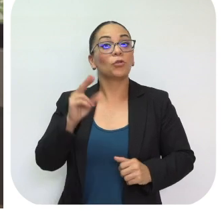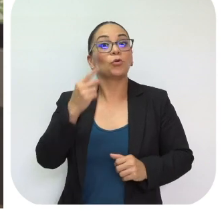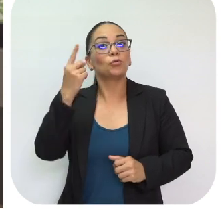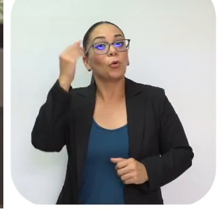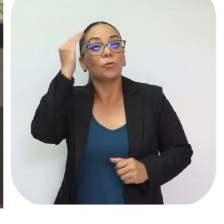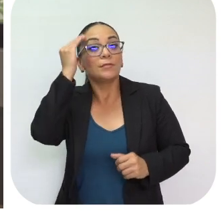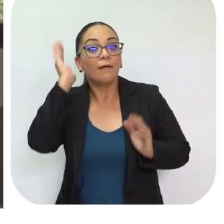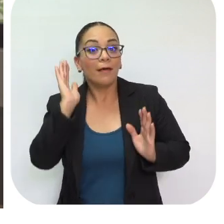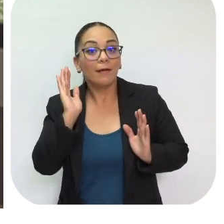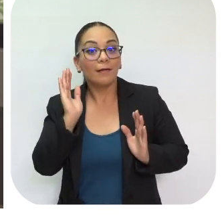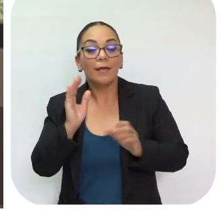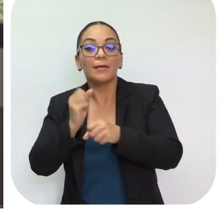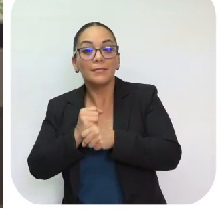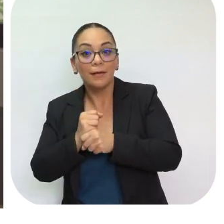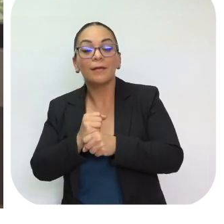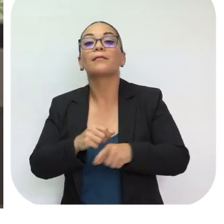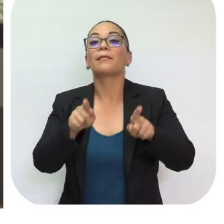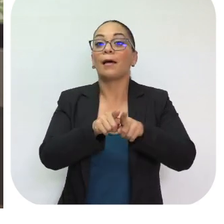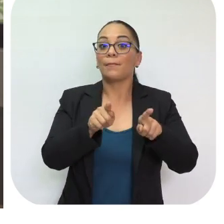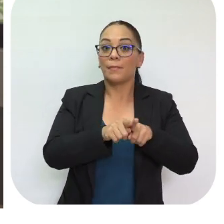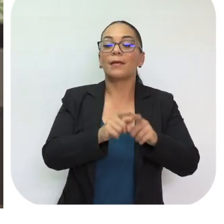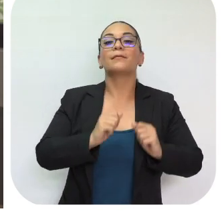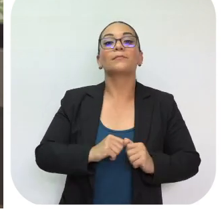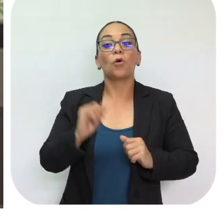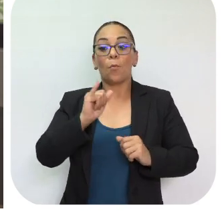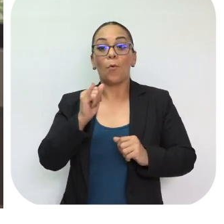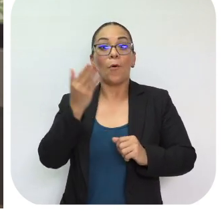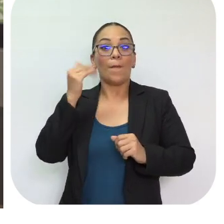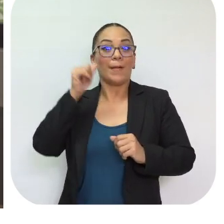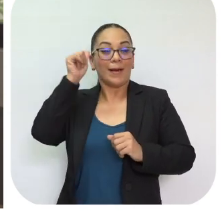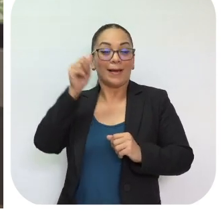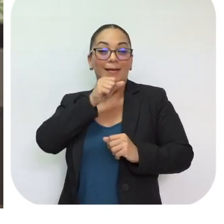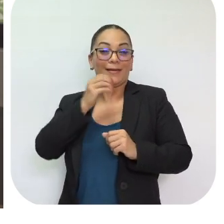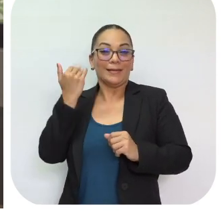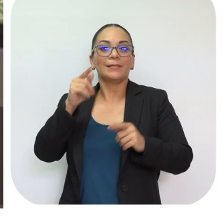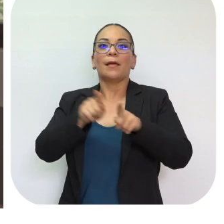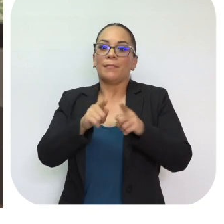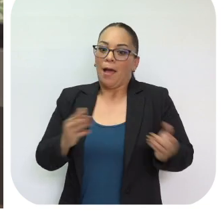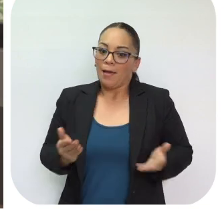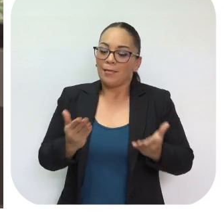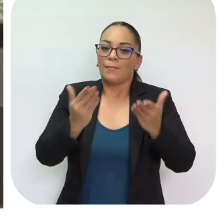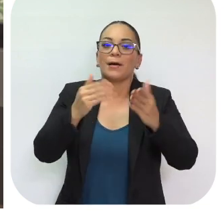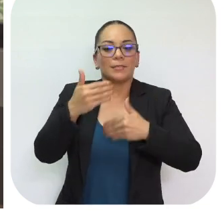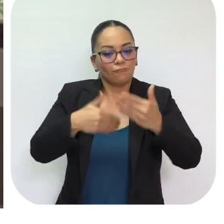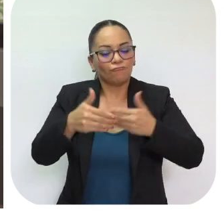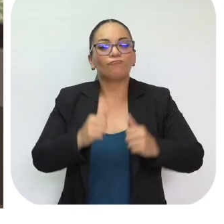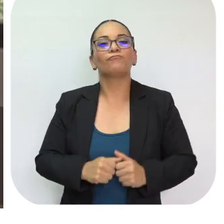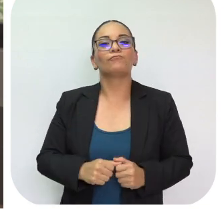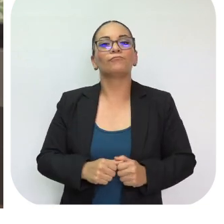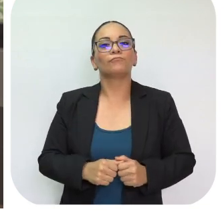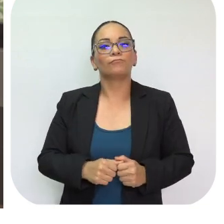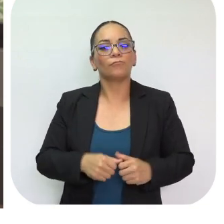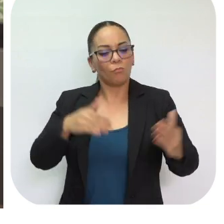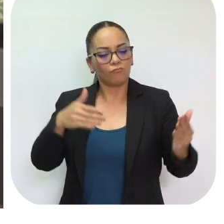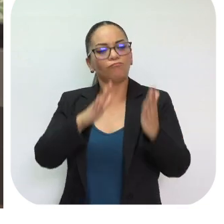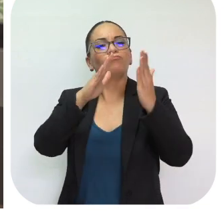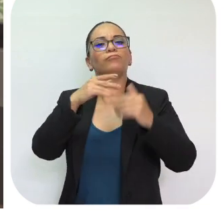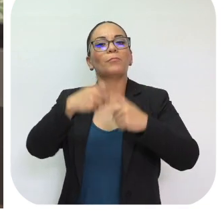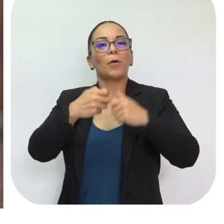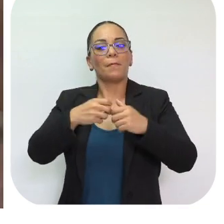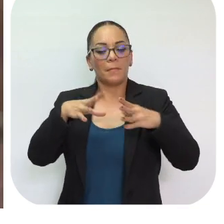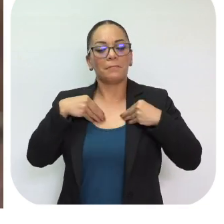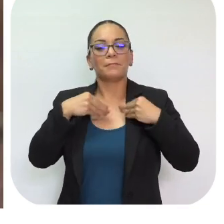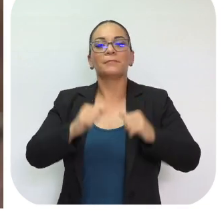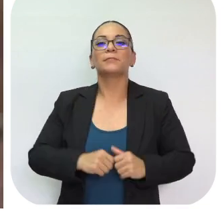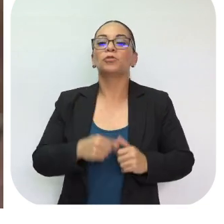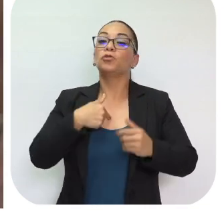qué hacer, es, como dirían los viejillos de antes, animarse, ponerse la bronquita. Y yo solo